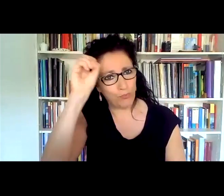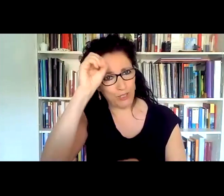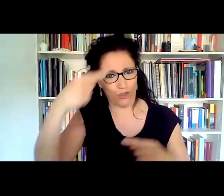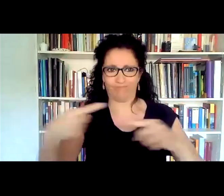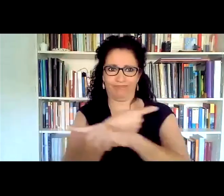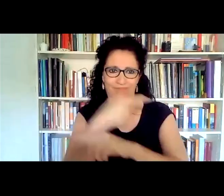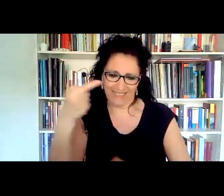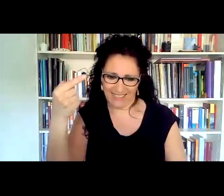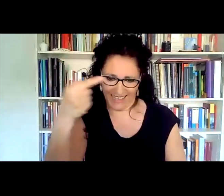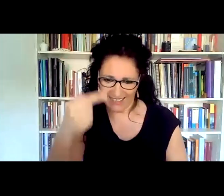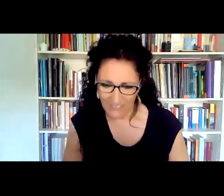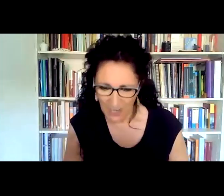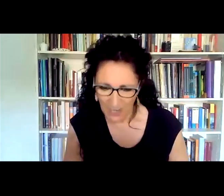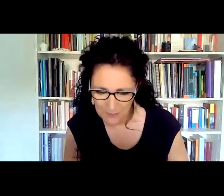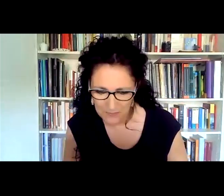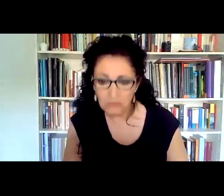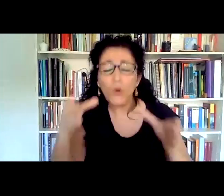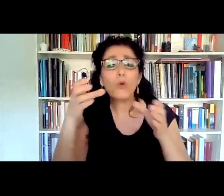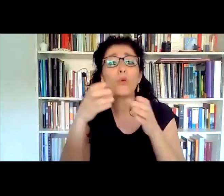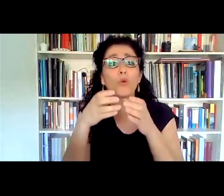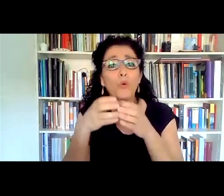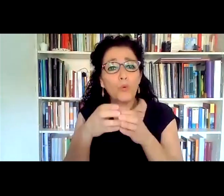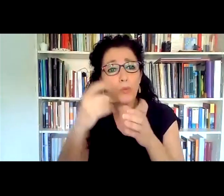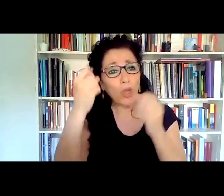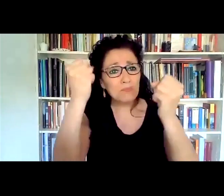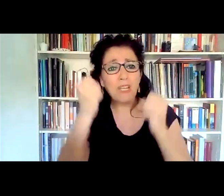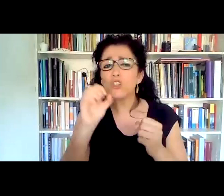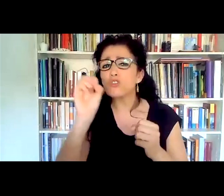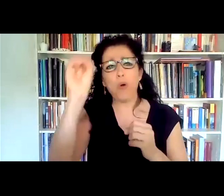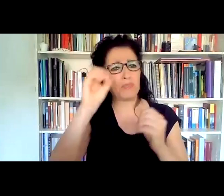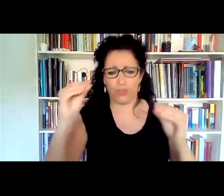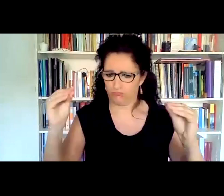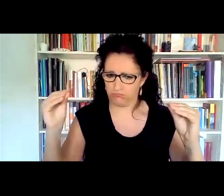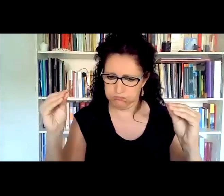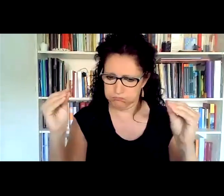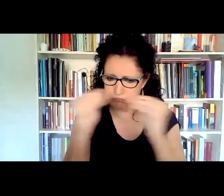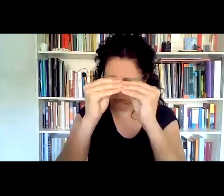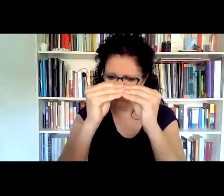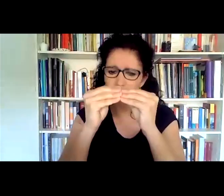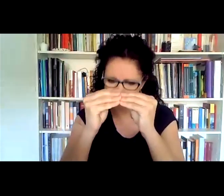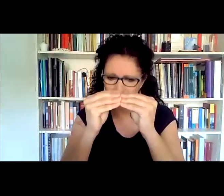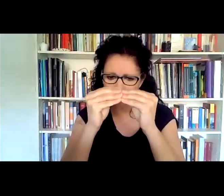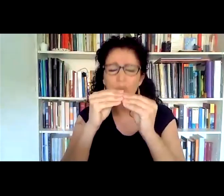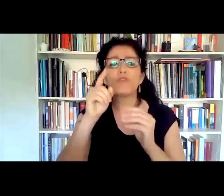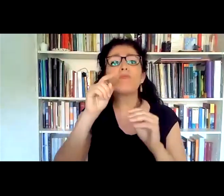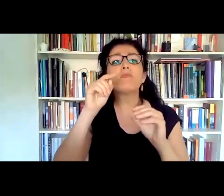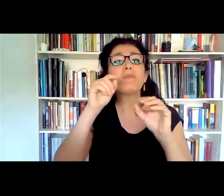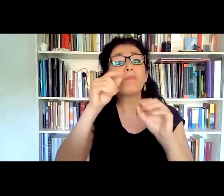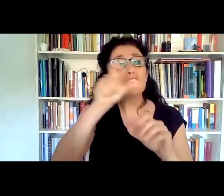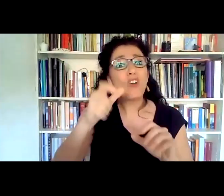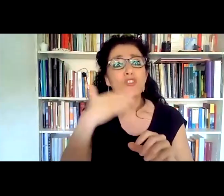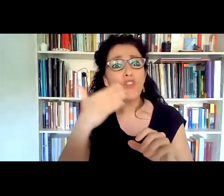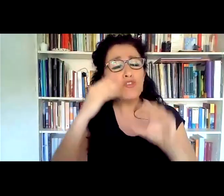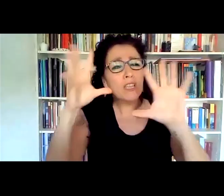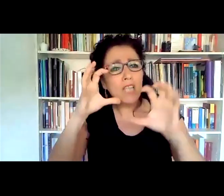resto, casi un 40%, opina lo contrario, tiene una visión más negativa. Y esto coincide con la opinión del